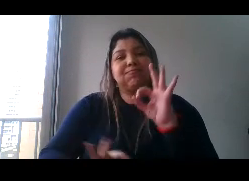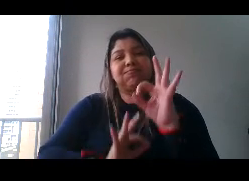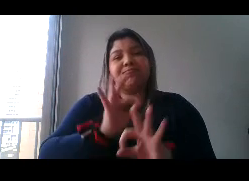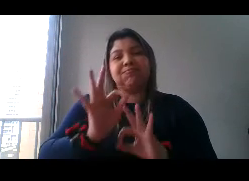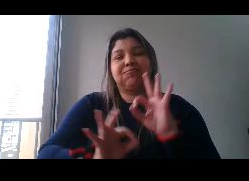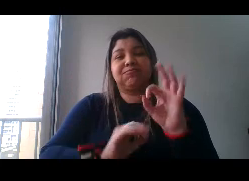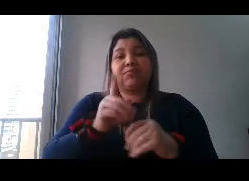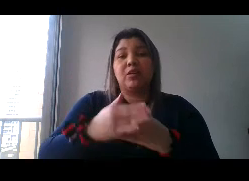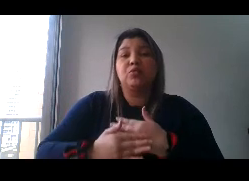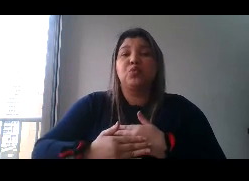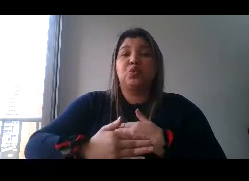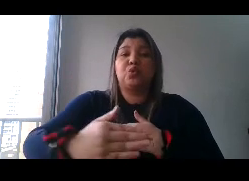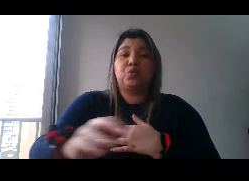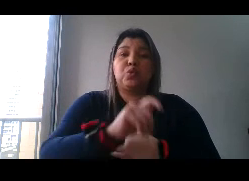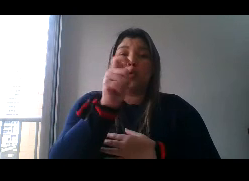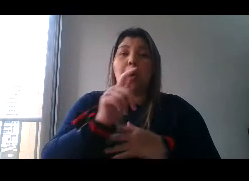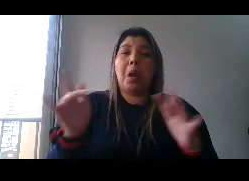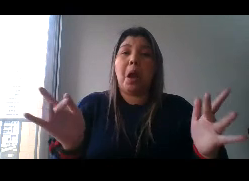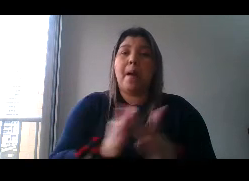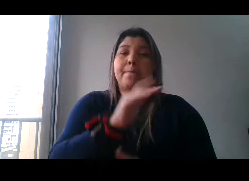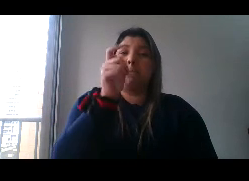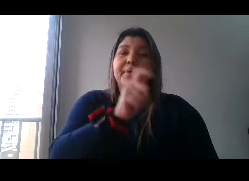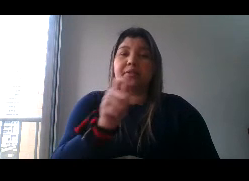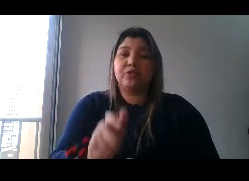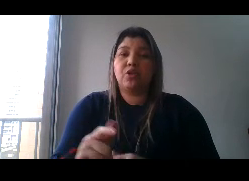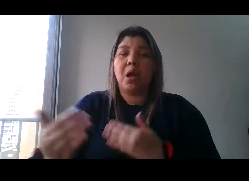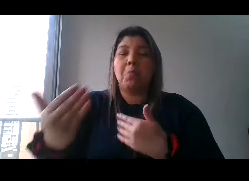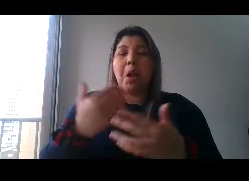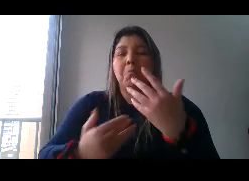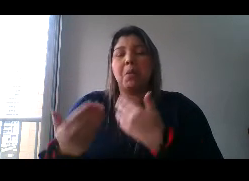a todos los pacientes que se atienden en el día a día.